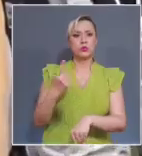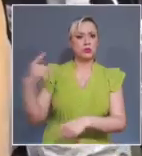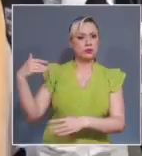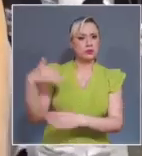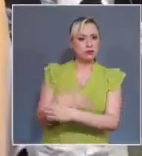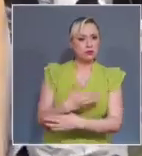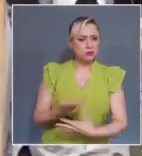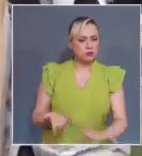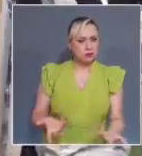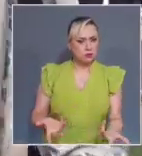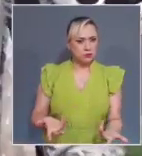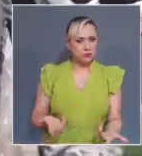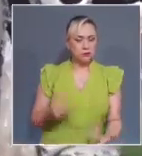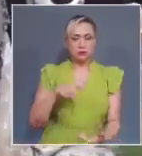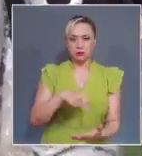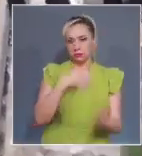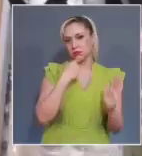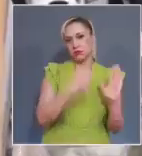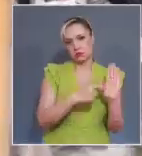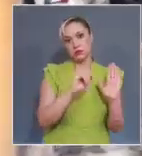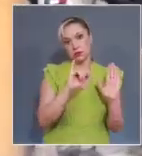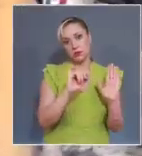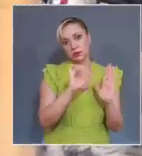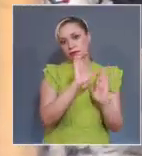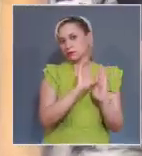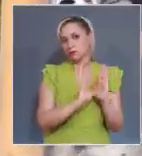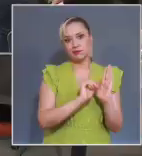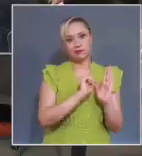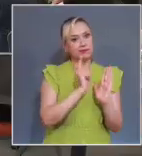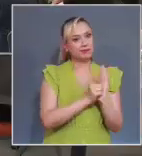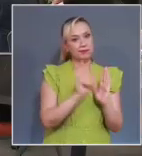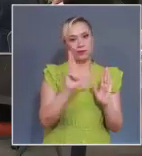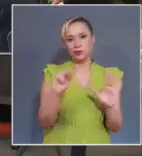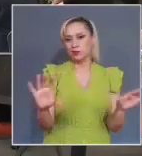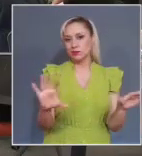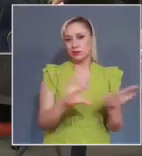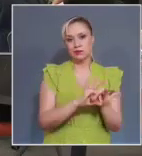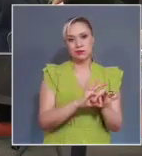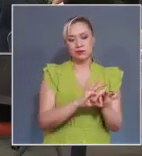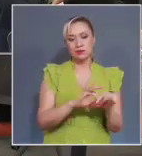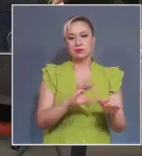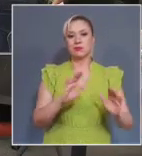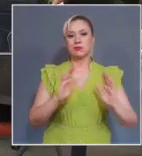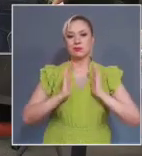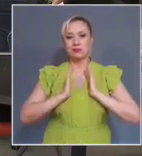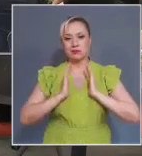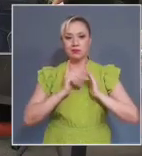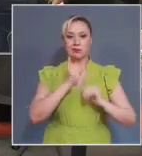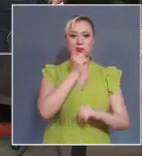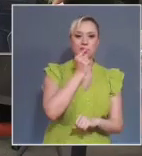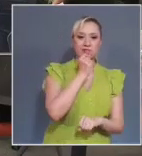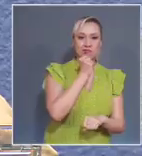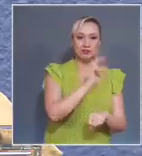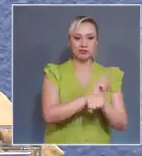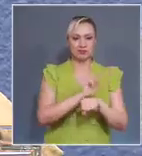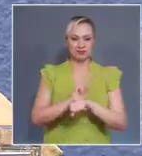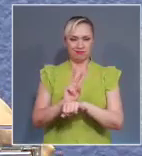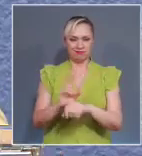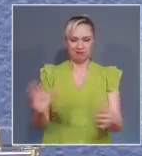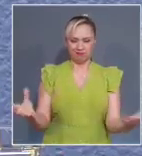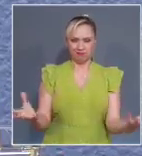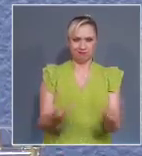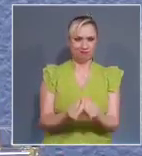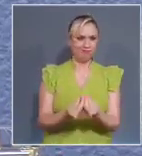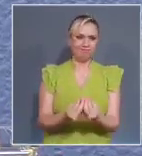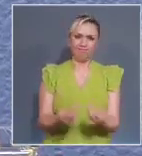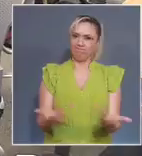determinó inconstitucional el mando militar de la Guardia Nacional. En una conferencia internacional señalaron que los constantes ataques del